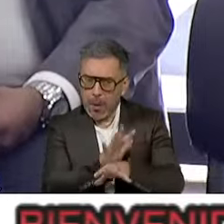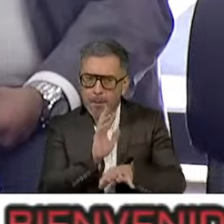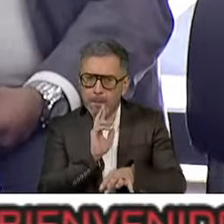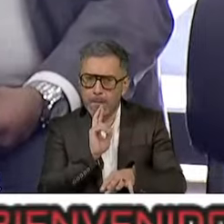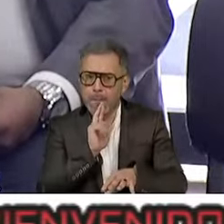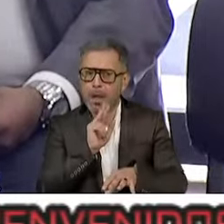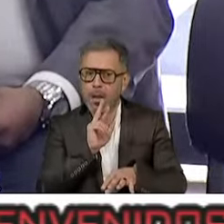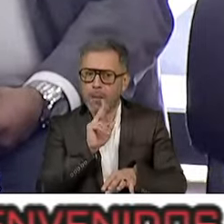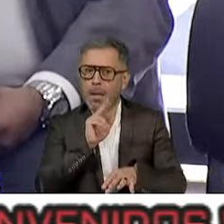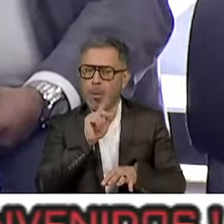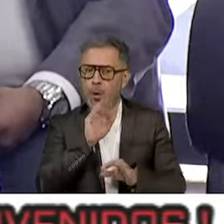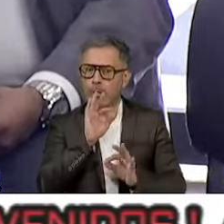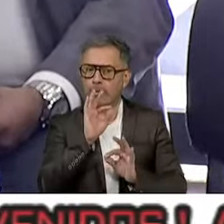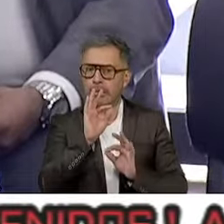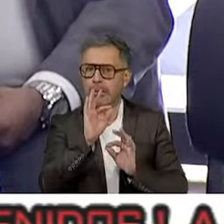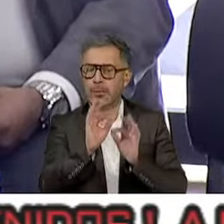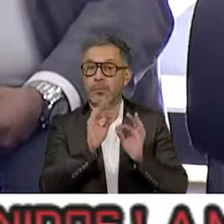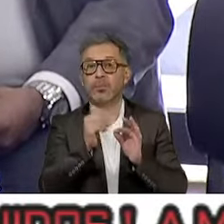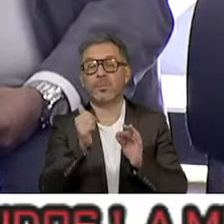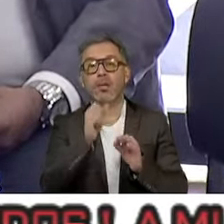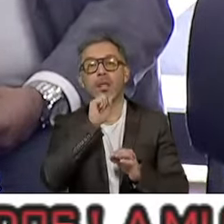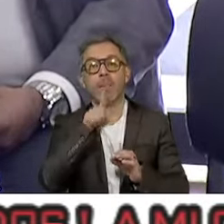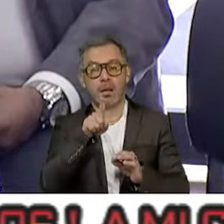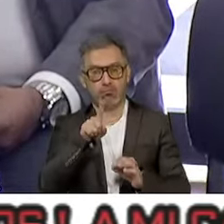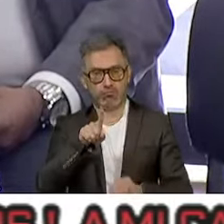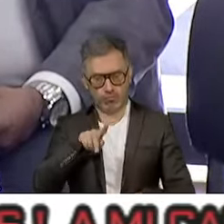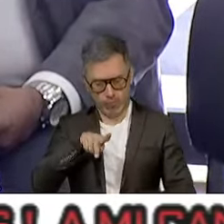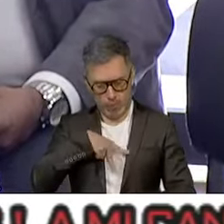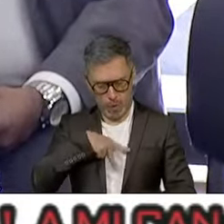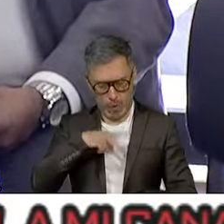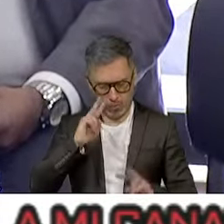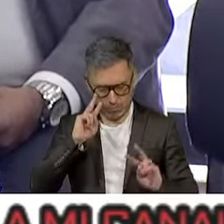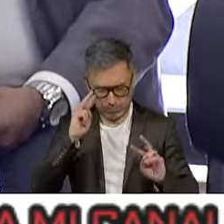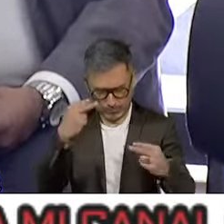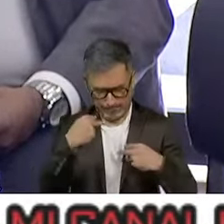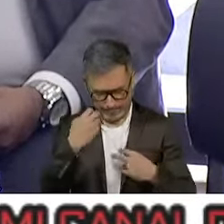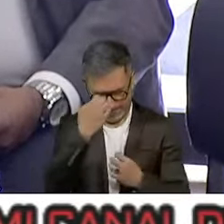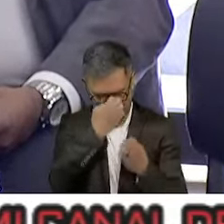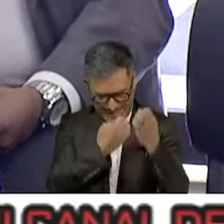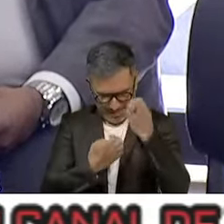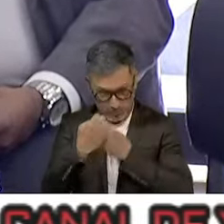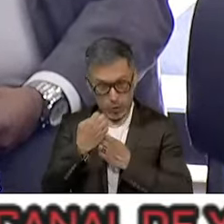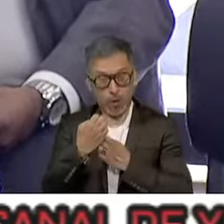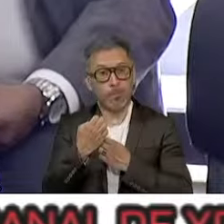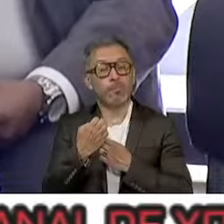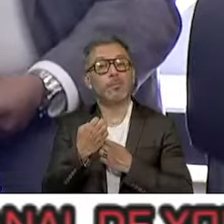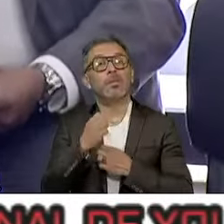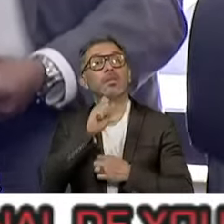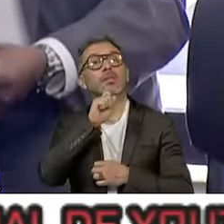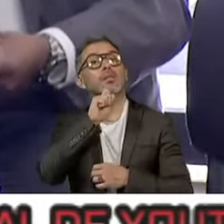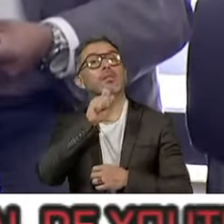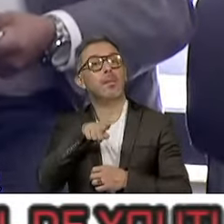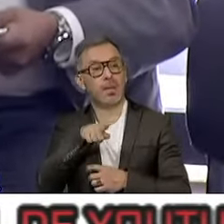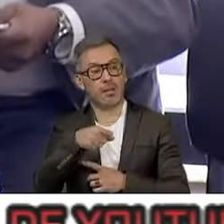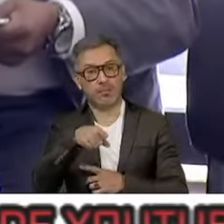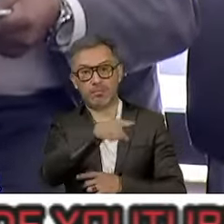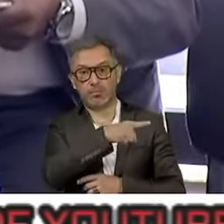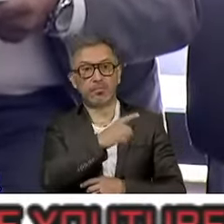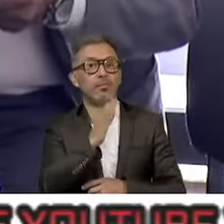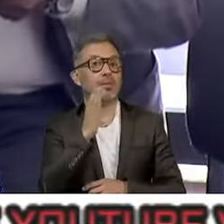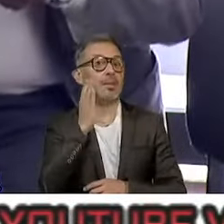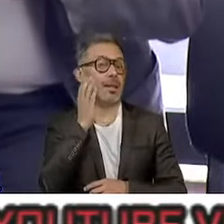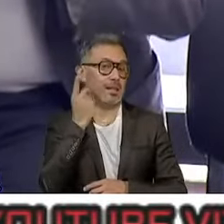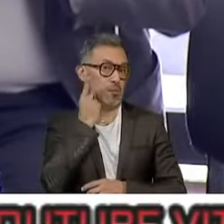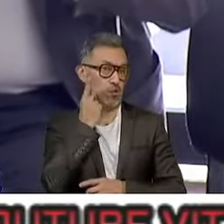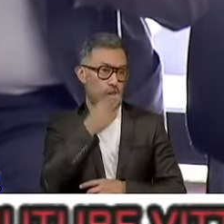institucionales, incluso también autocrítica que debemos tener los legisladores, porque tenemos un